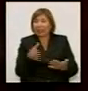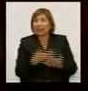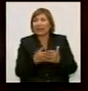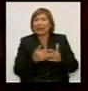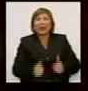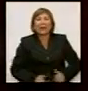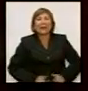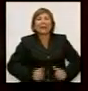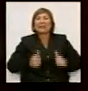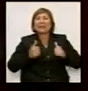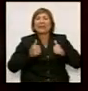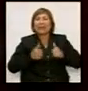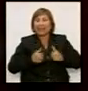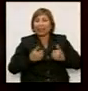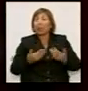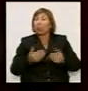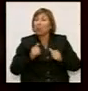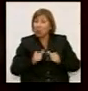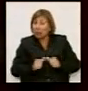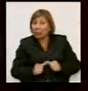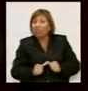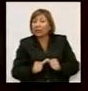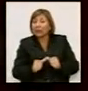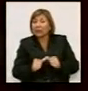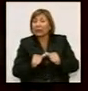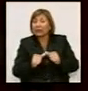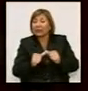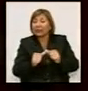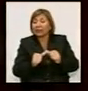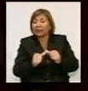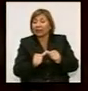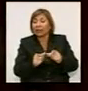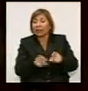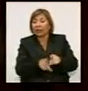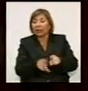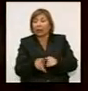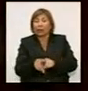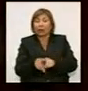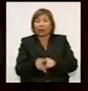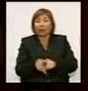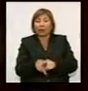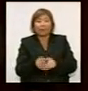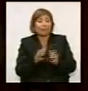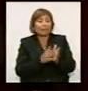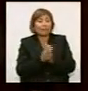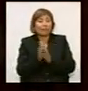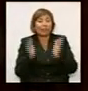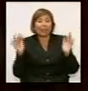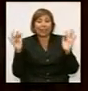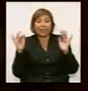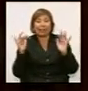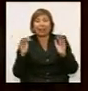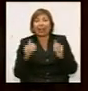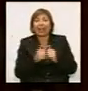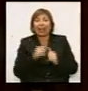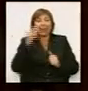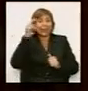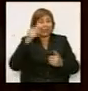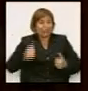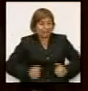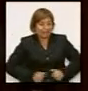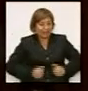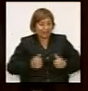vida continuó siendo cómo vulneraban al inca